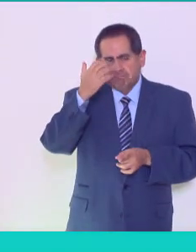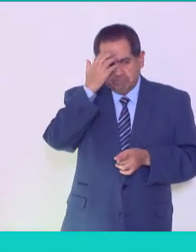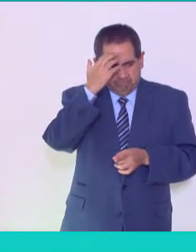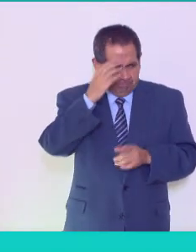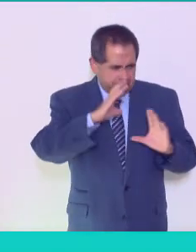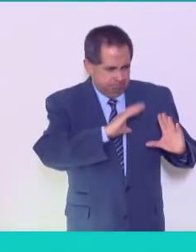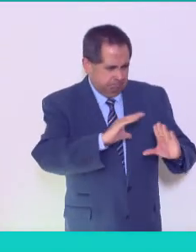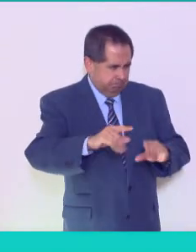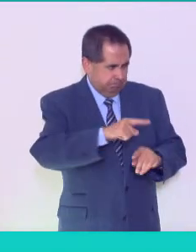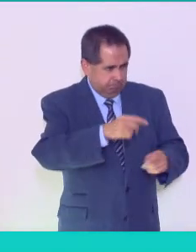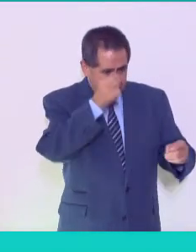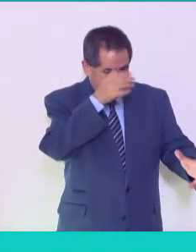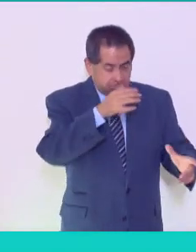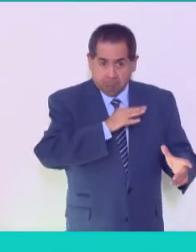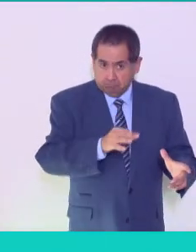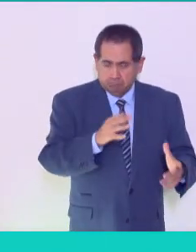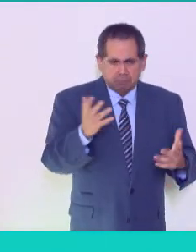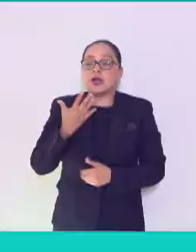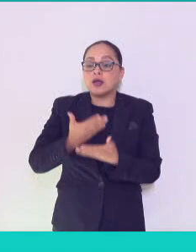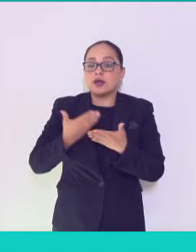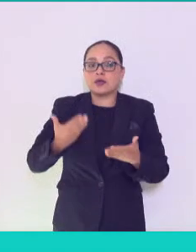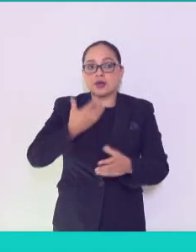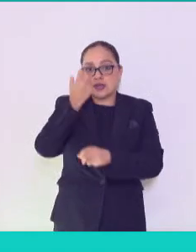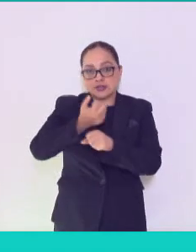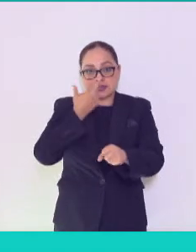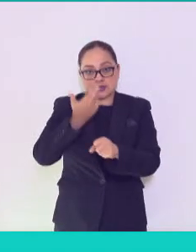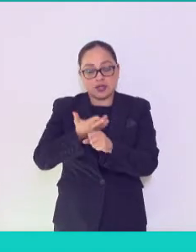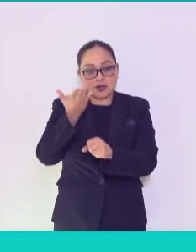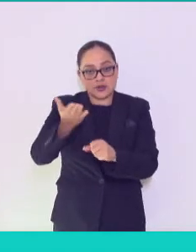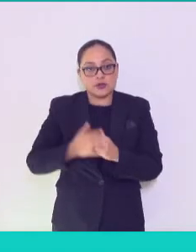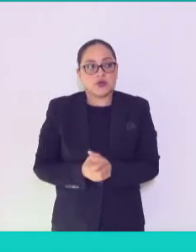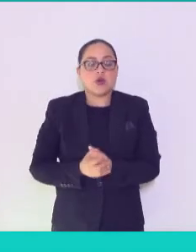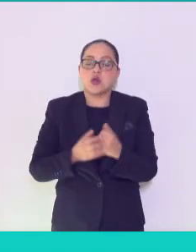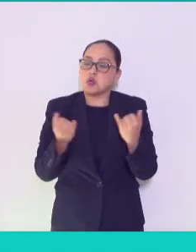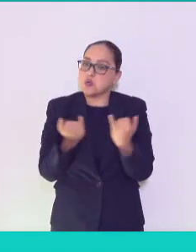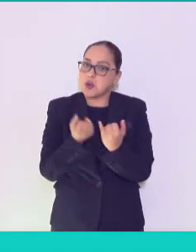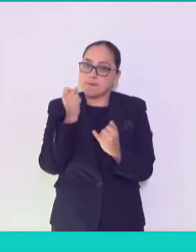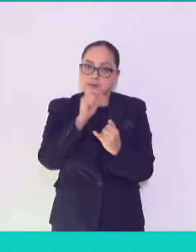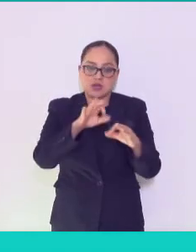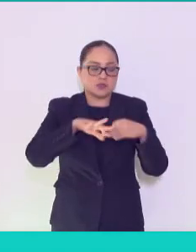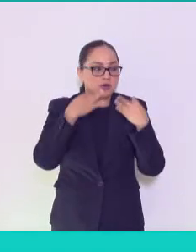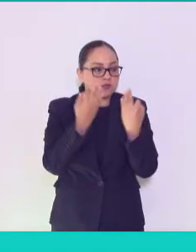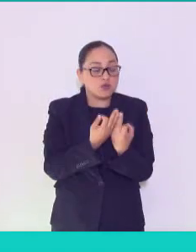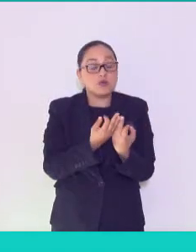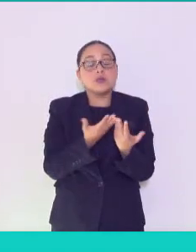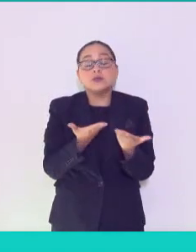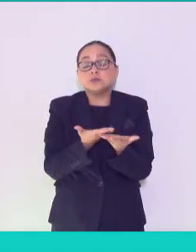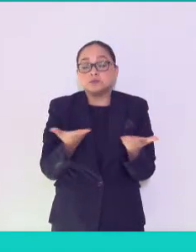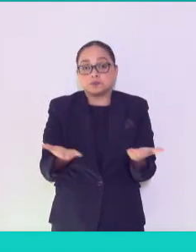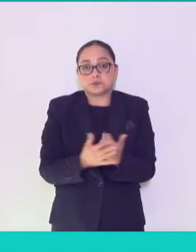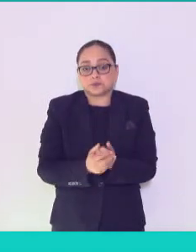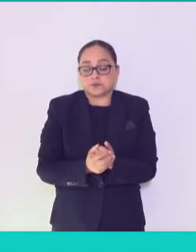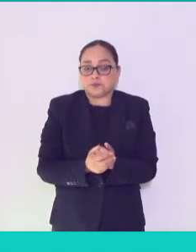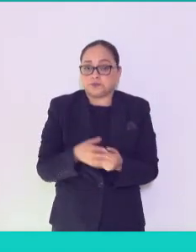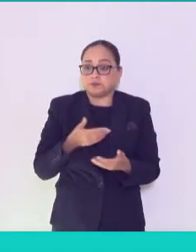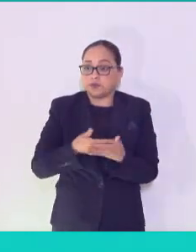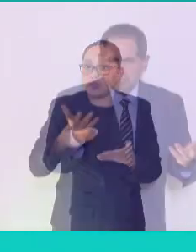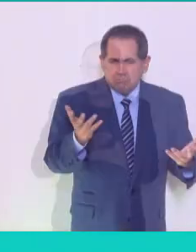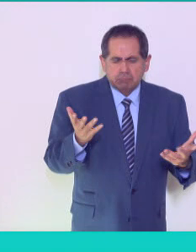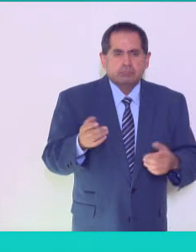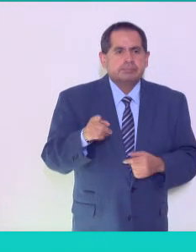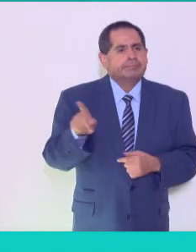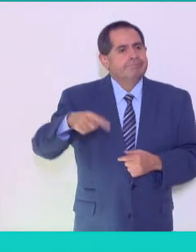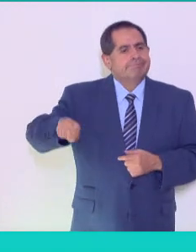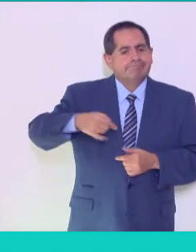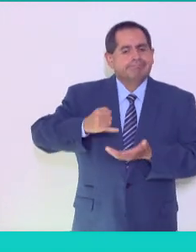2017 y a la fecha no había realizado depósito de recursos a las referidas pensiones como parte del análisis realizado por la ponencia del comisionado